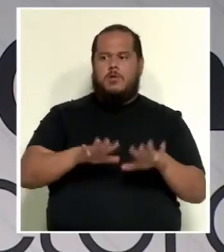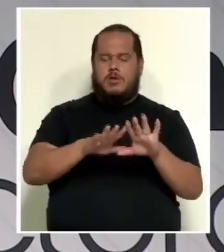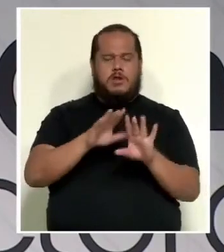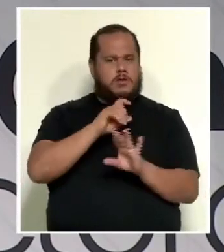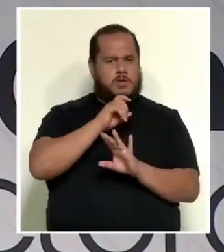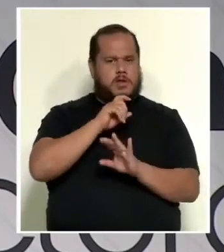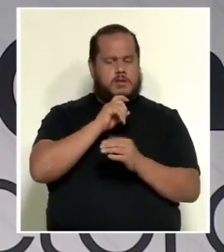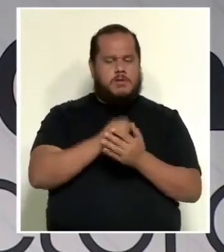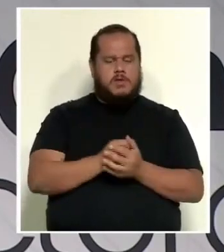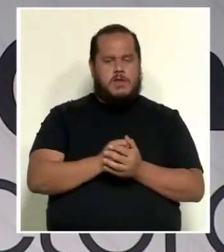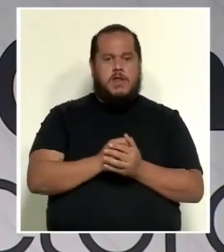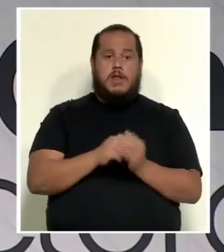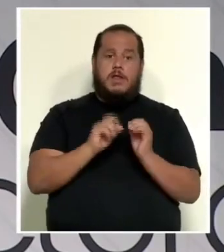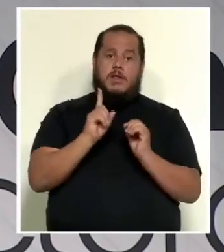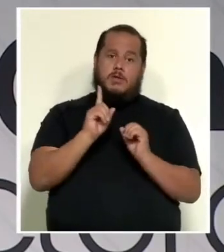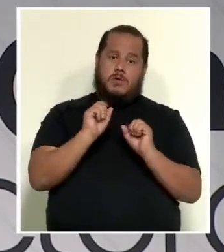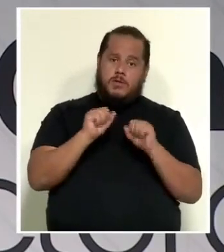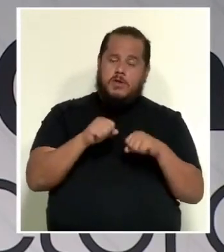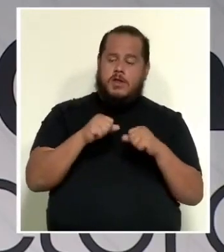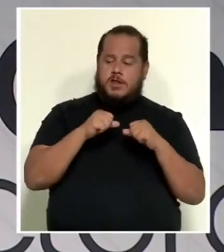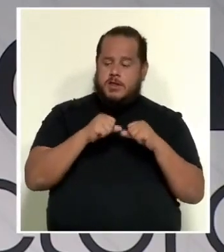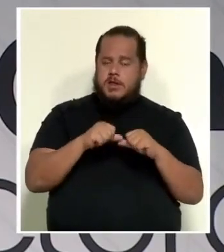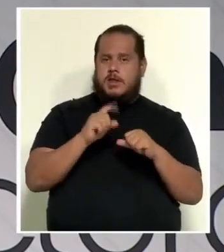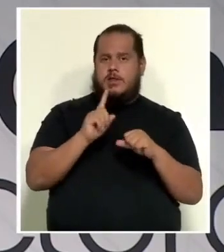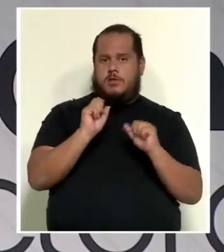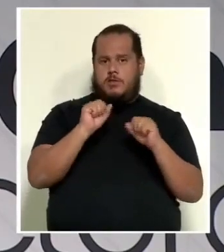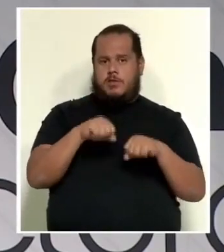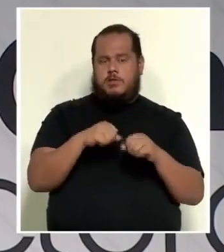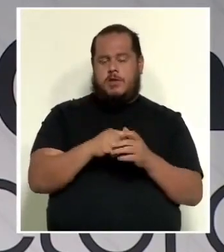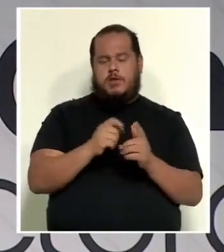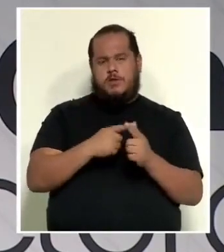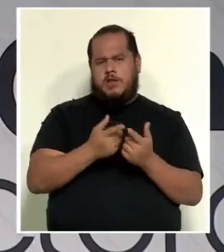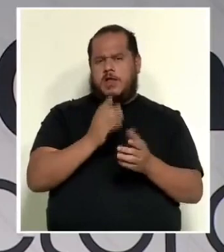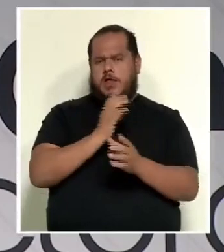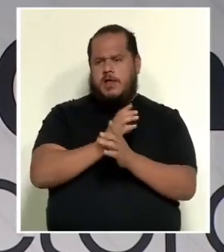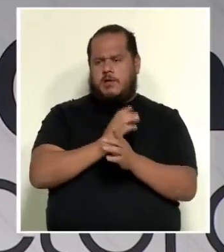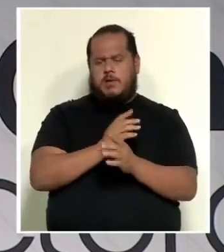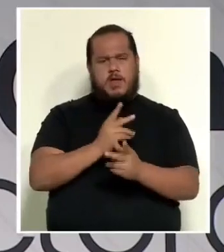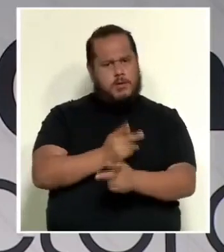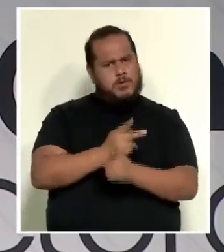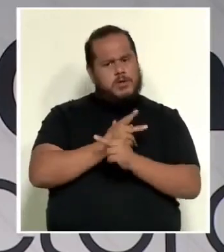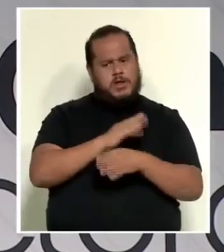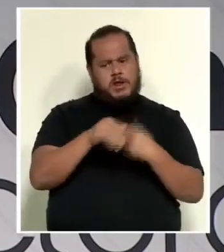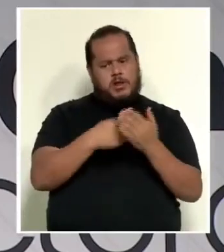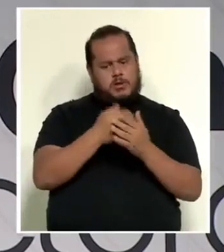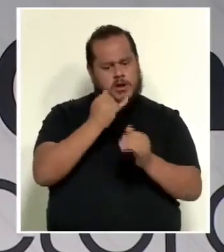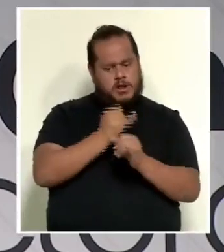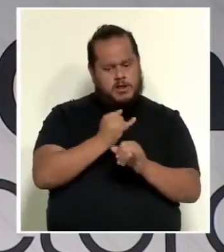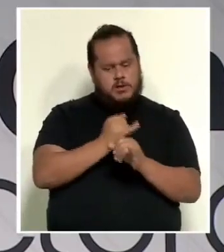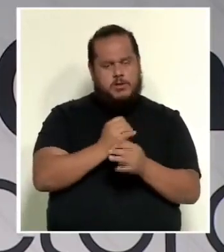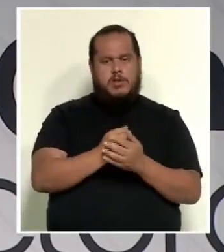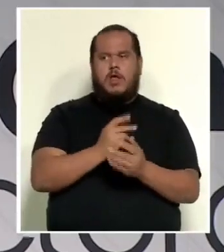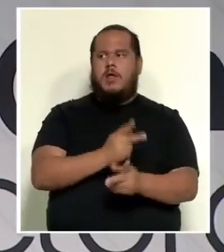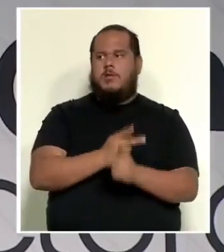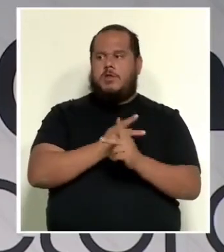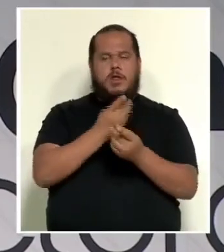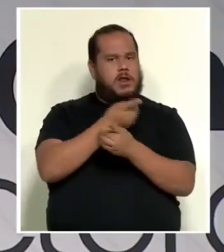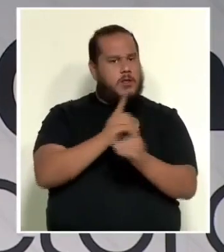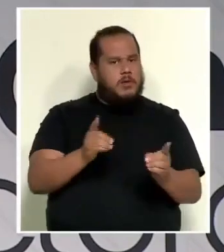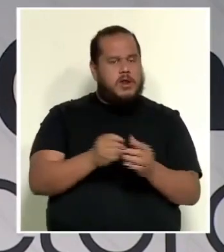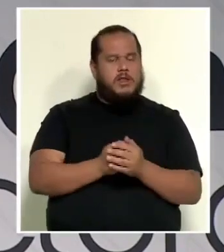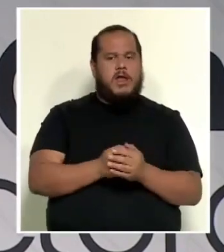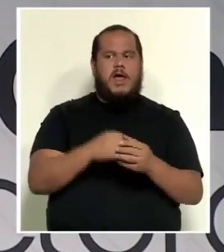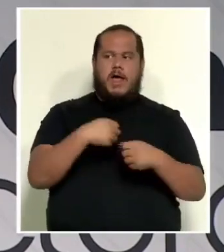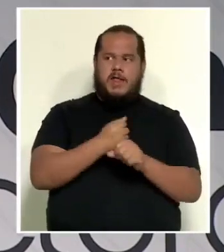complejo es una posibilidad, sigue siendo una posibilidad. Entonces hay que procurar proteger a las instituciones, proteger a la democracia, hacerla